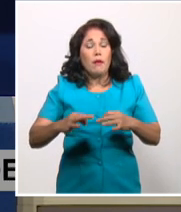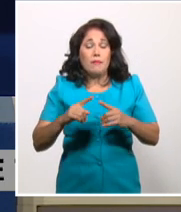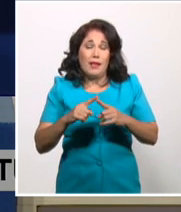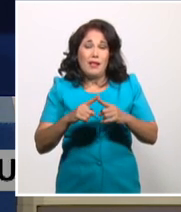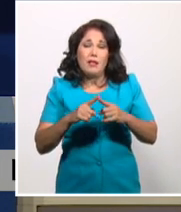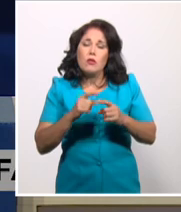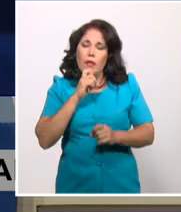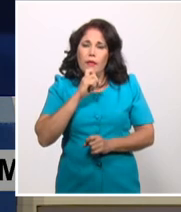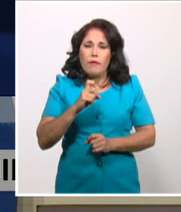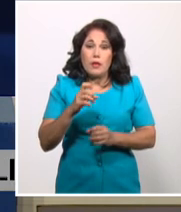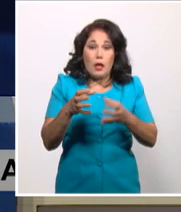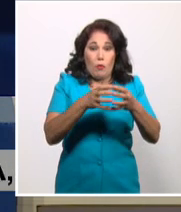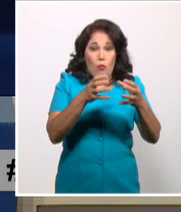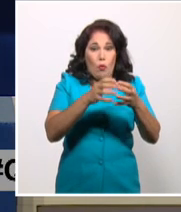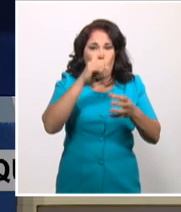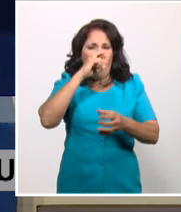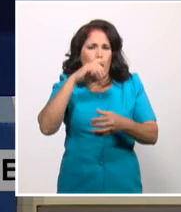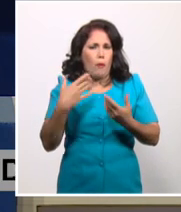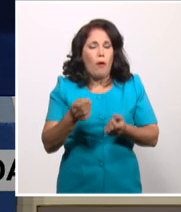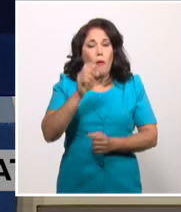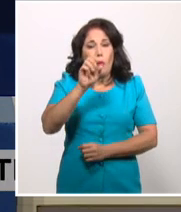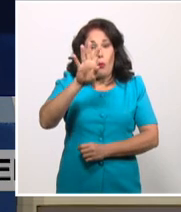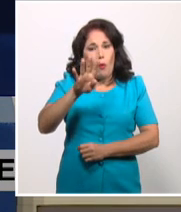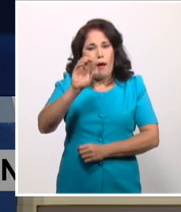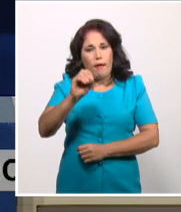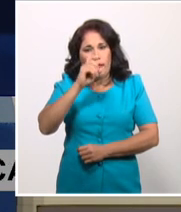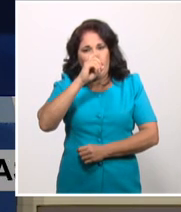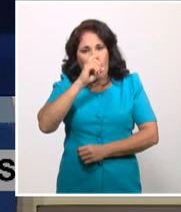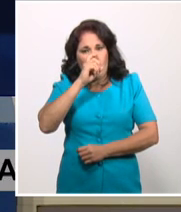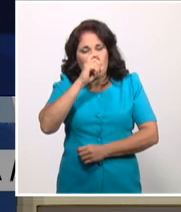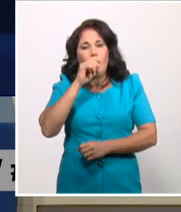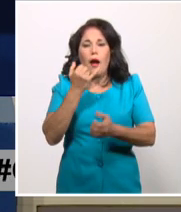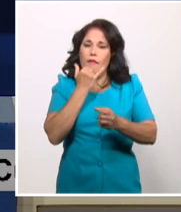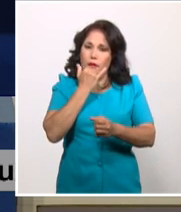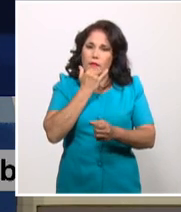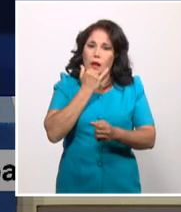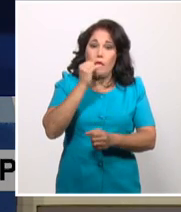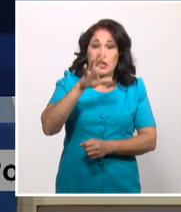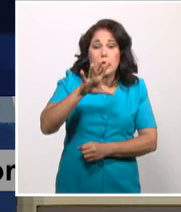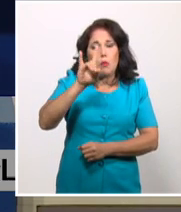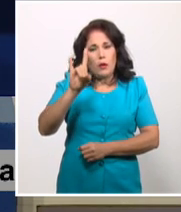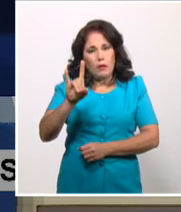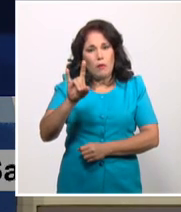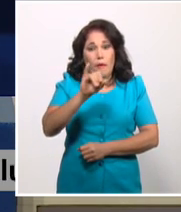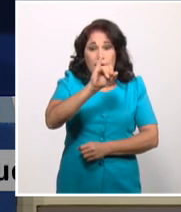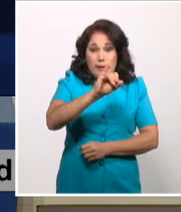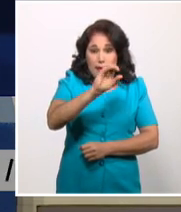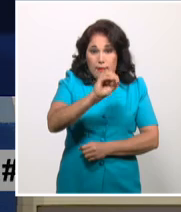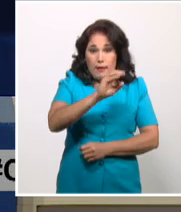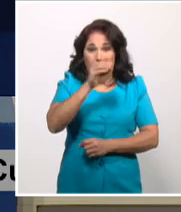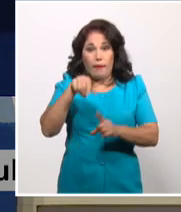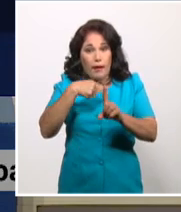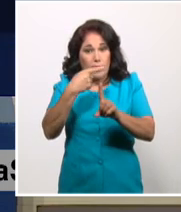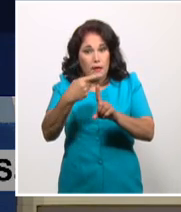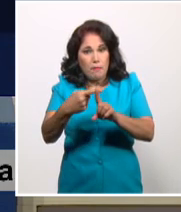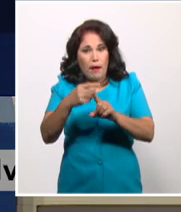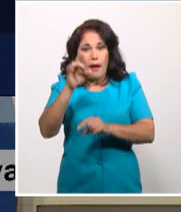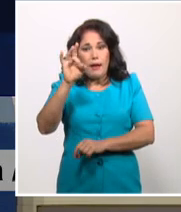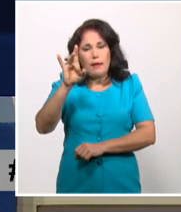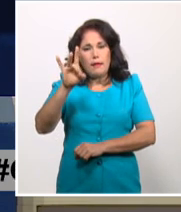Los grupos de edad más afectados son el de 40 a 59 años y el de 60 y más, con